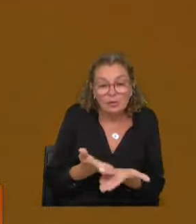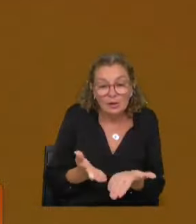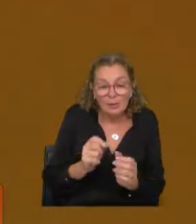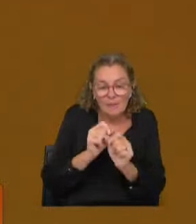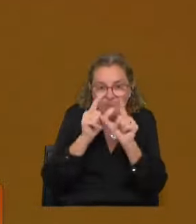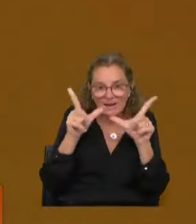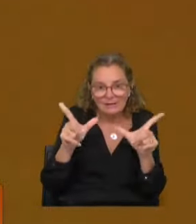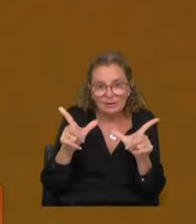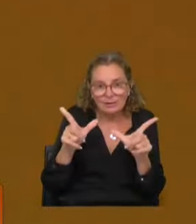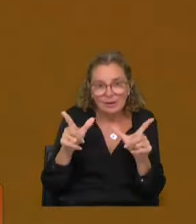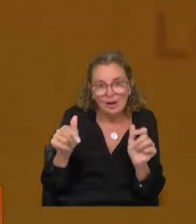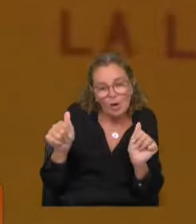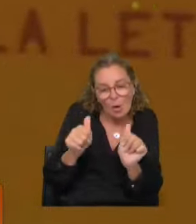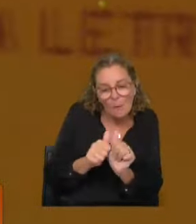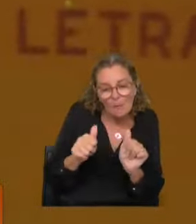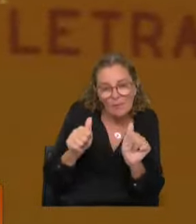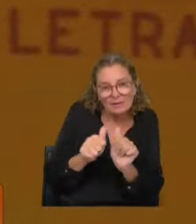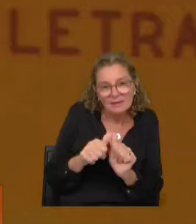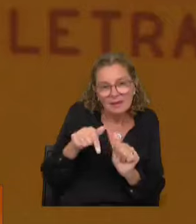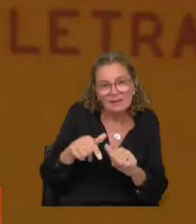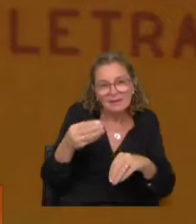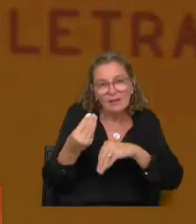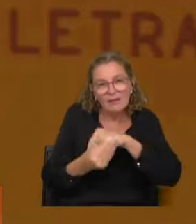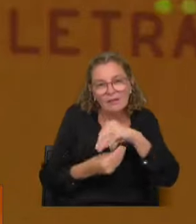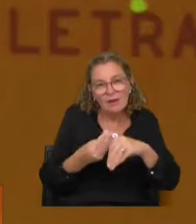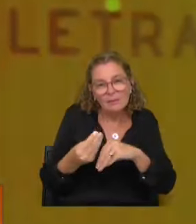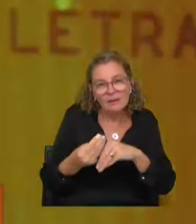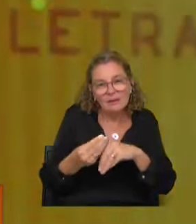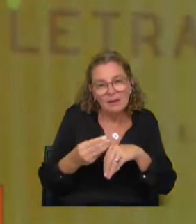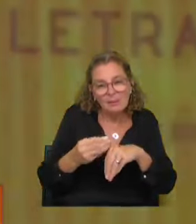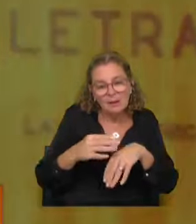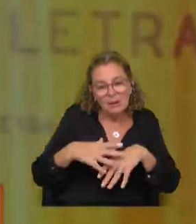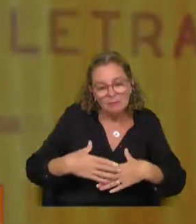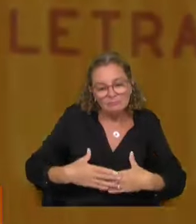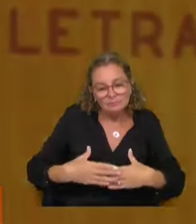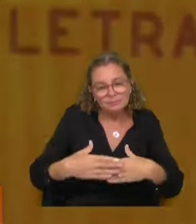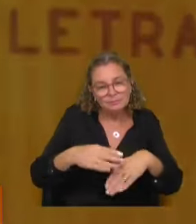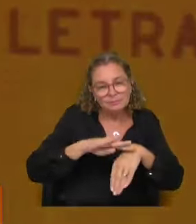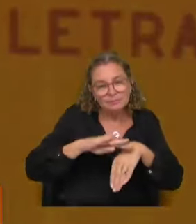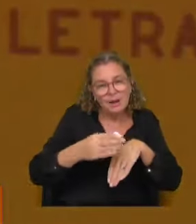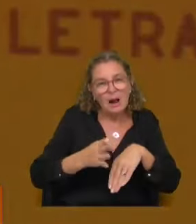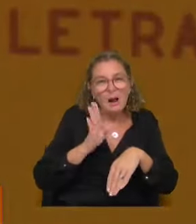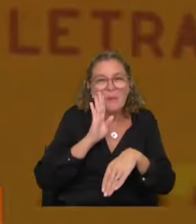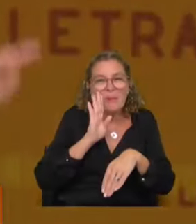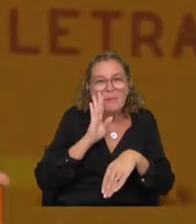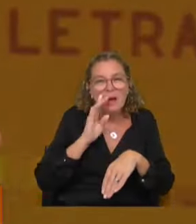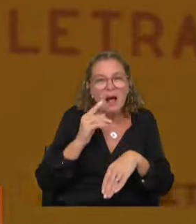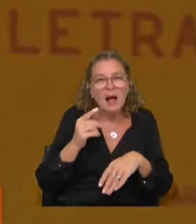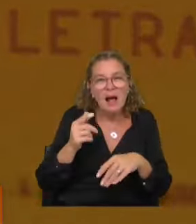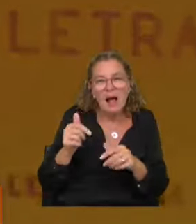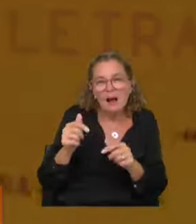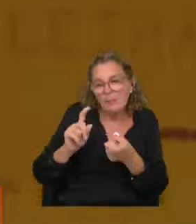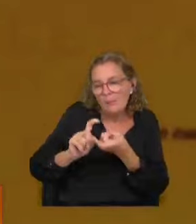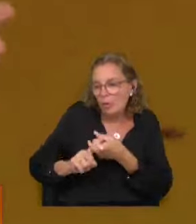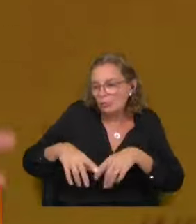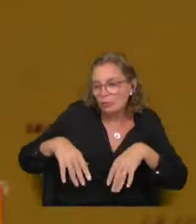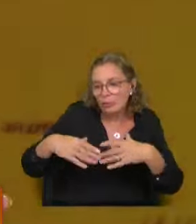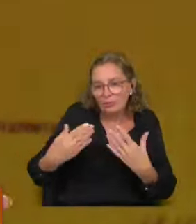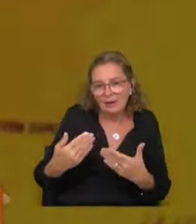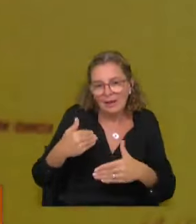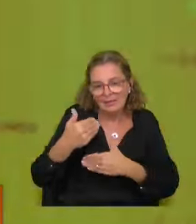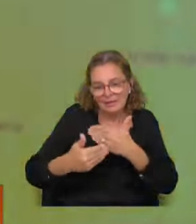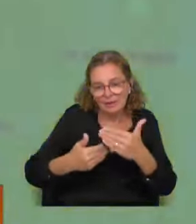en Cómo es acompañar a esas familias durante la gestación acompañar a la mamá a sus parejas a el